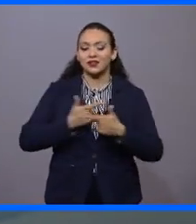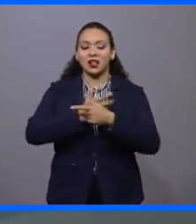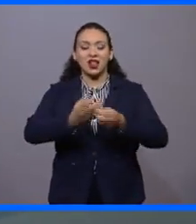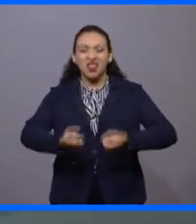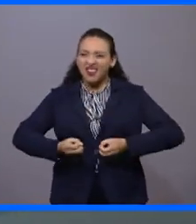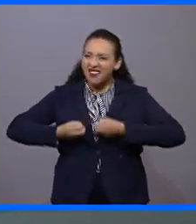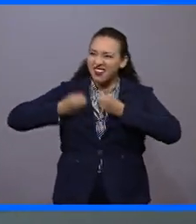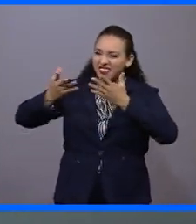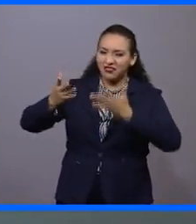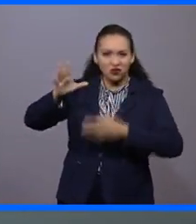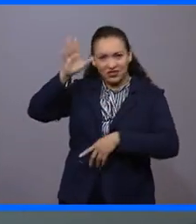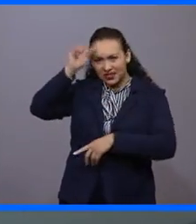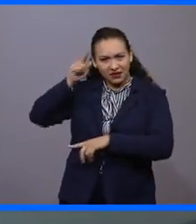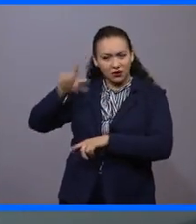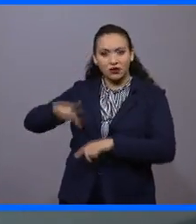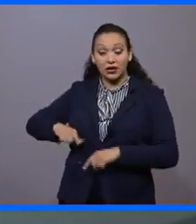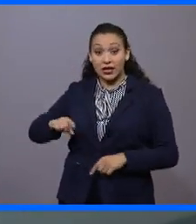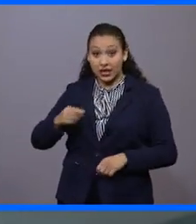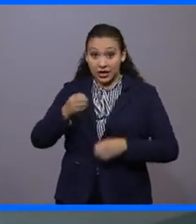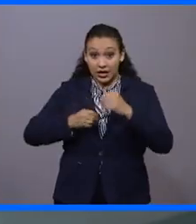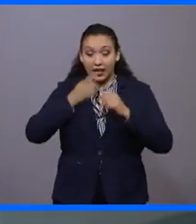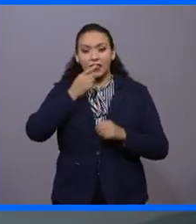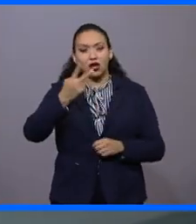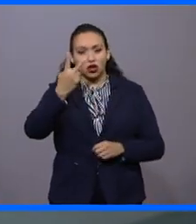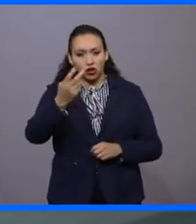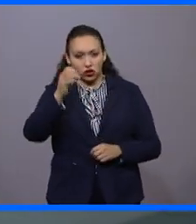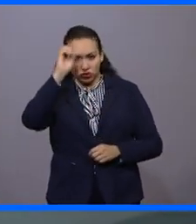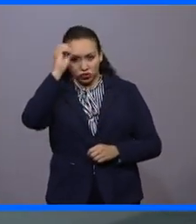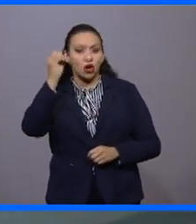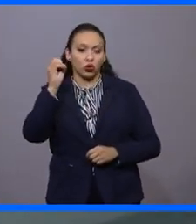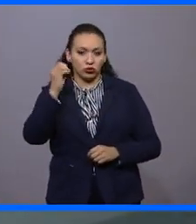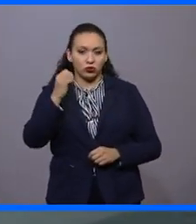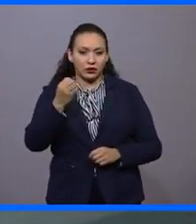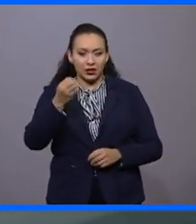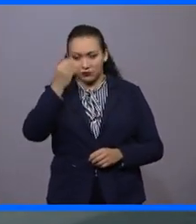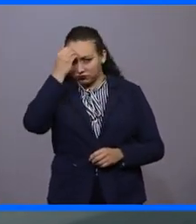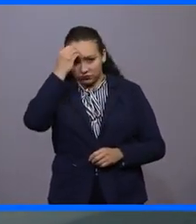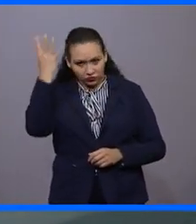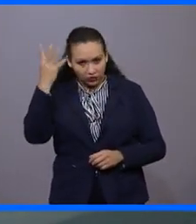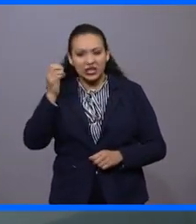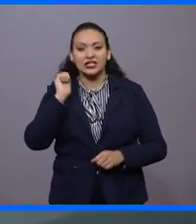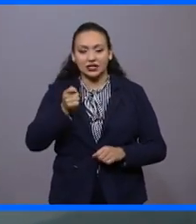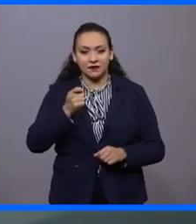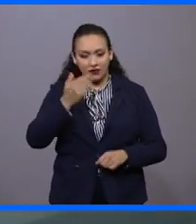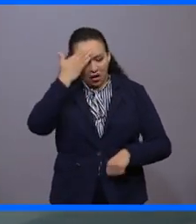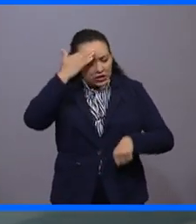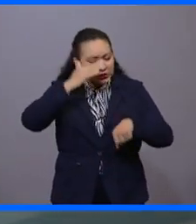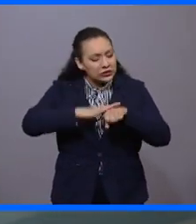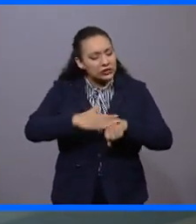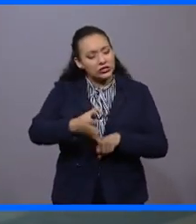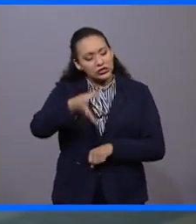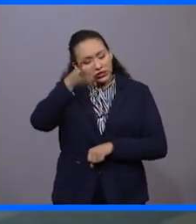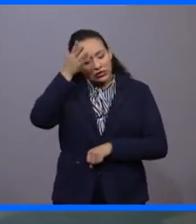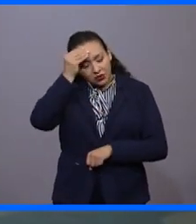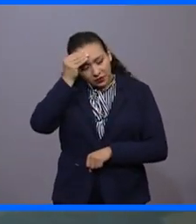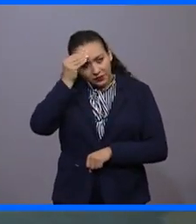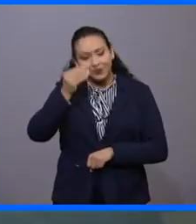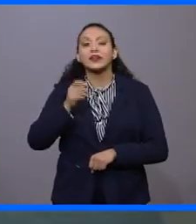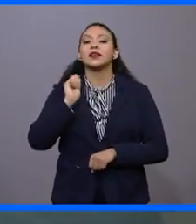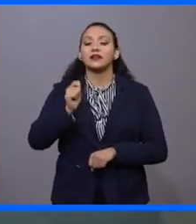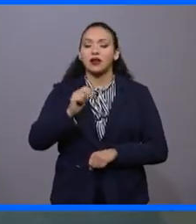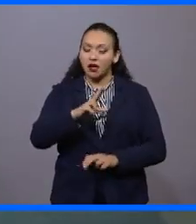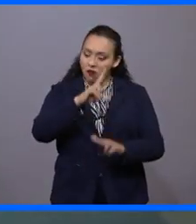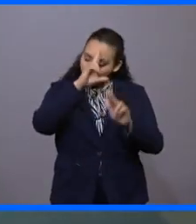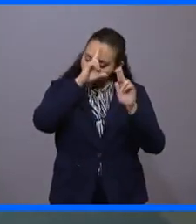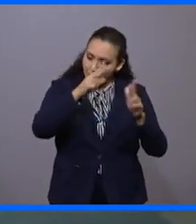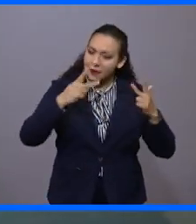La Corte reiteró que el 2 de octubre es memoria histórica y un llamado a la no repetición, una forma de honrar a las